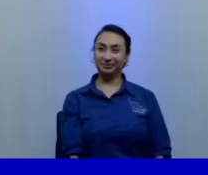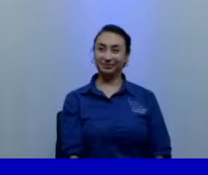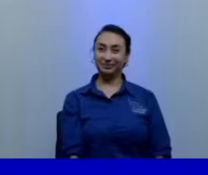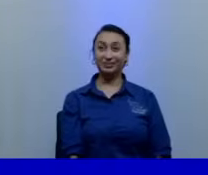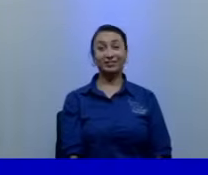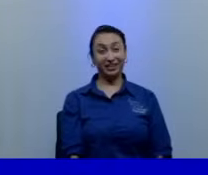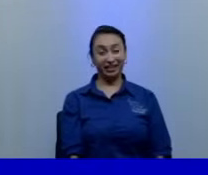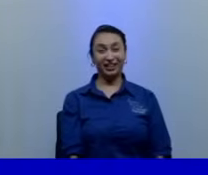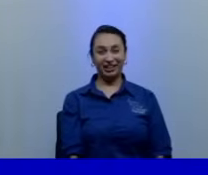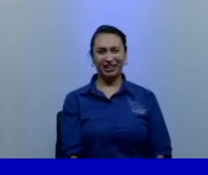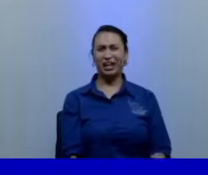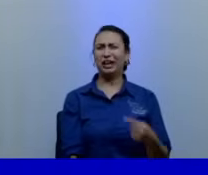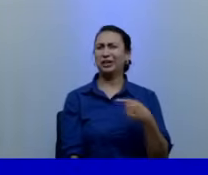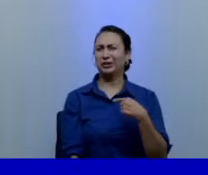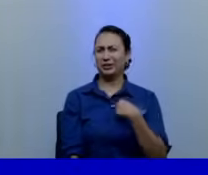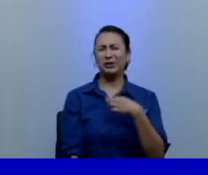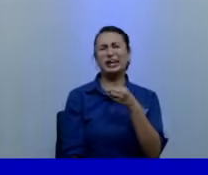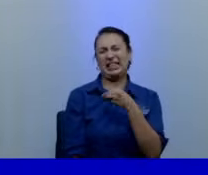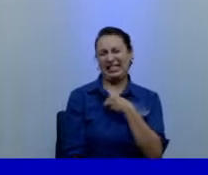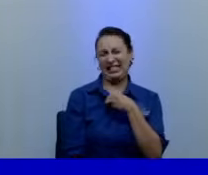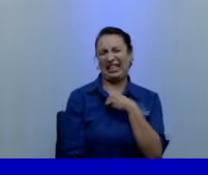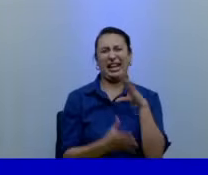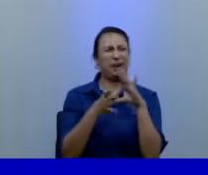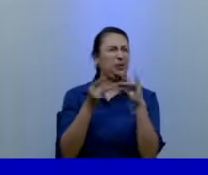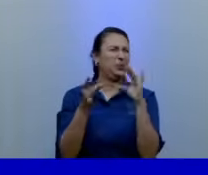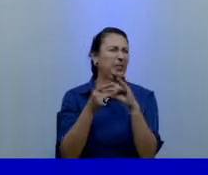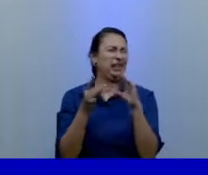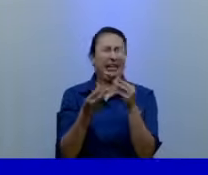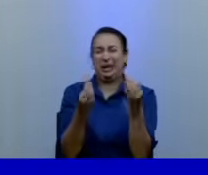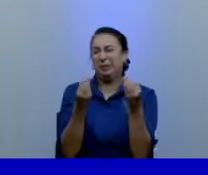Sí, a mí me dan ganas de contarle cosas a usted, hombre, pero